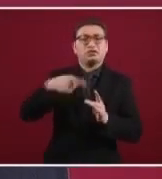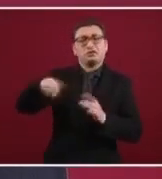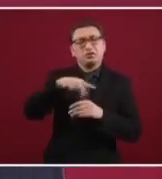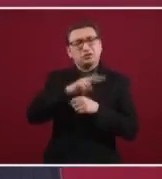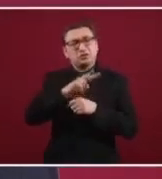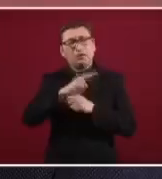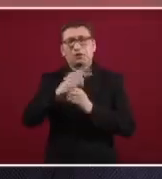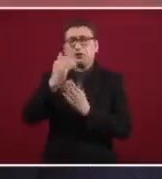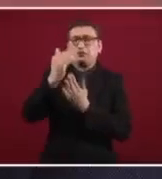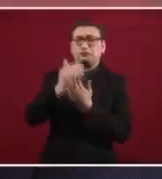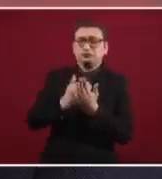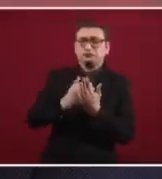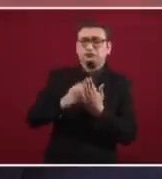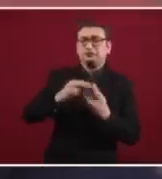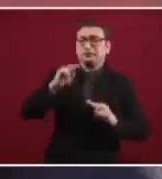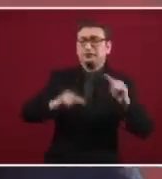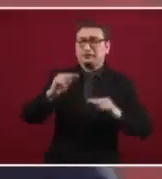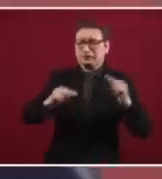y les